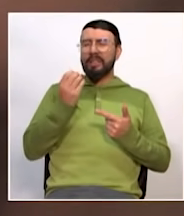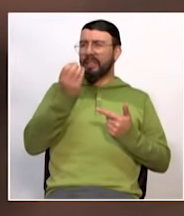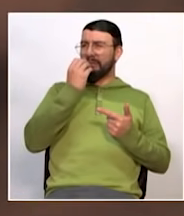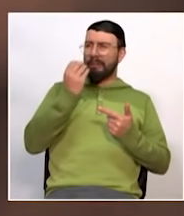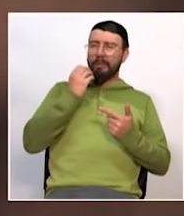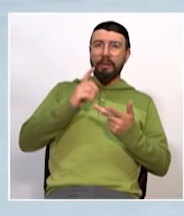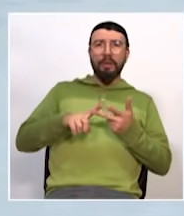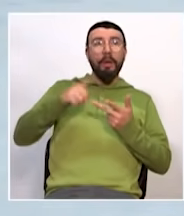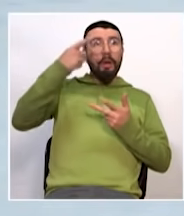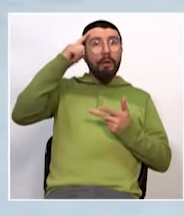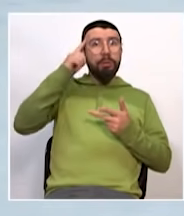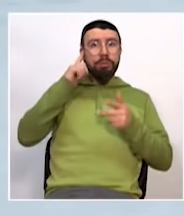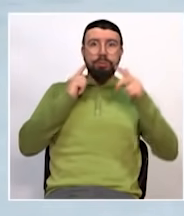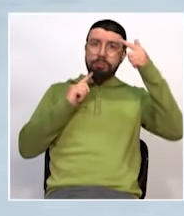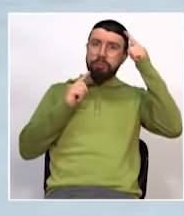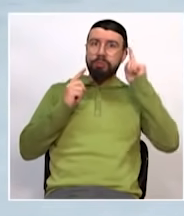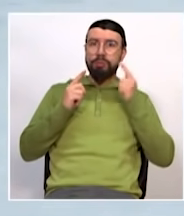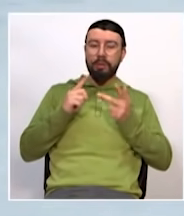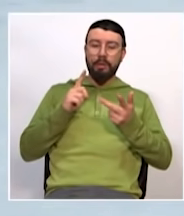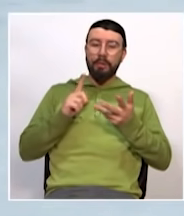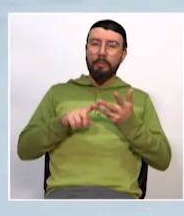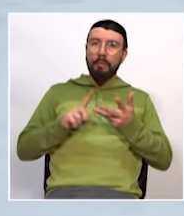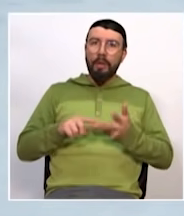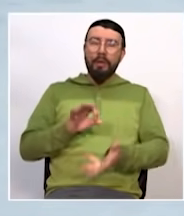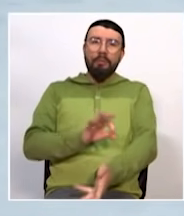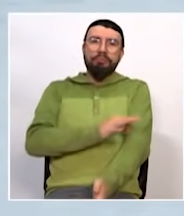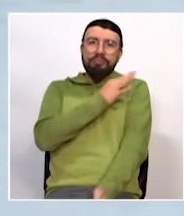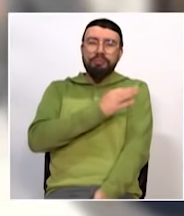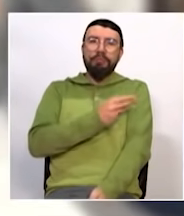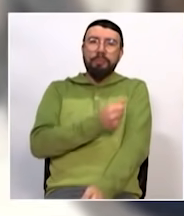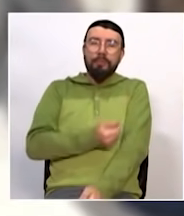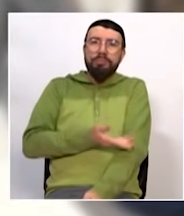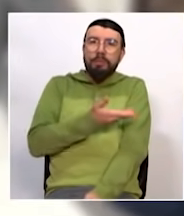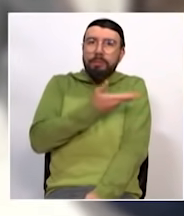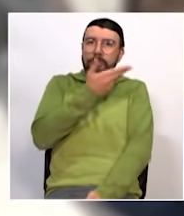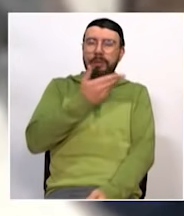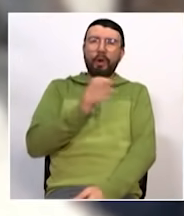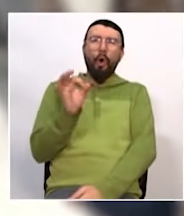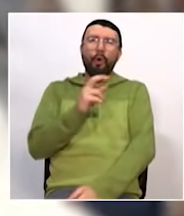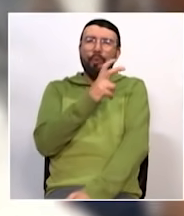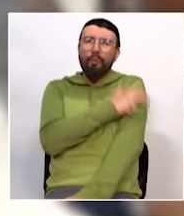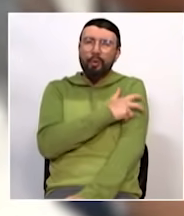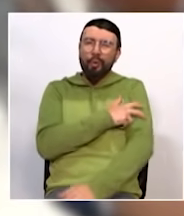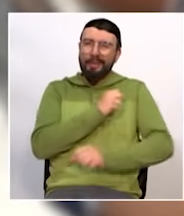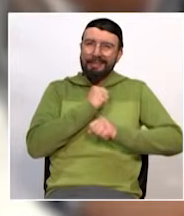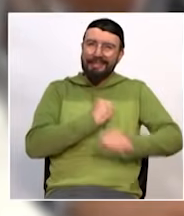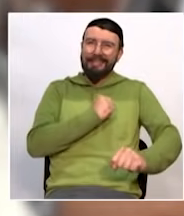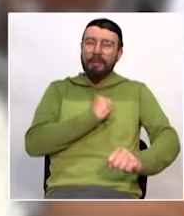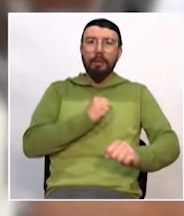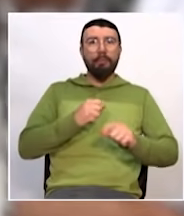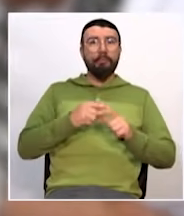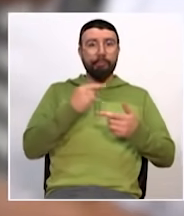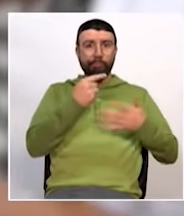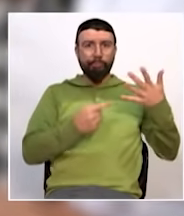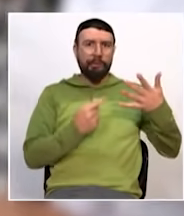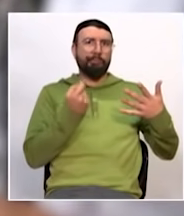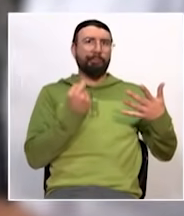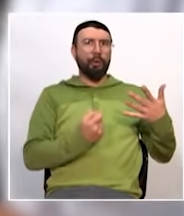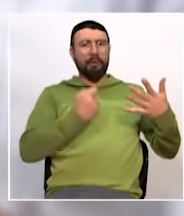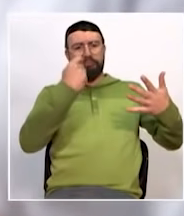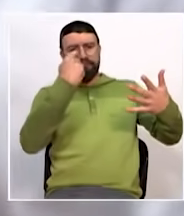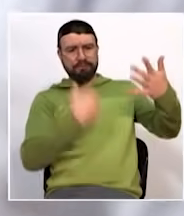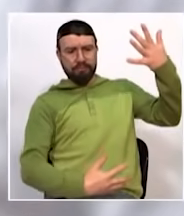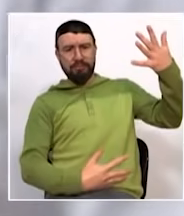sudoración excesiva la presión arterial o la tensión muscular sin embargo esta es sólo una muestra de la larga lista de